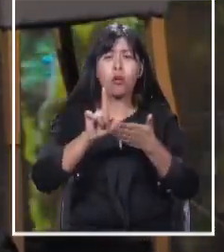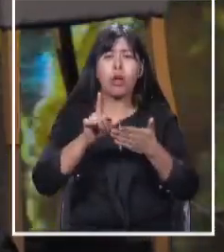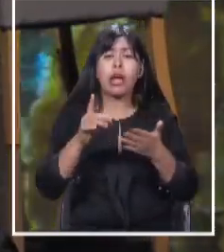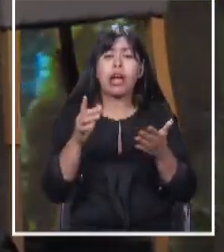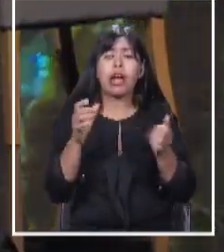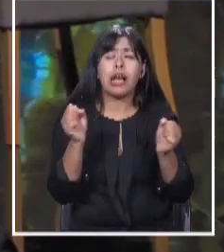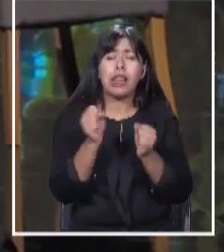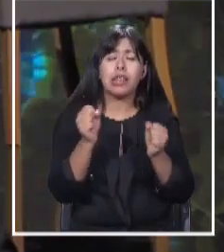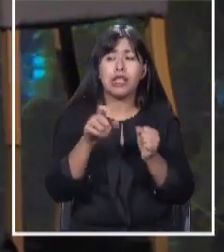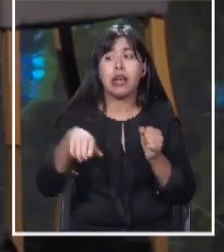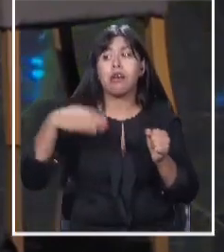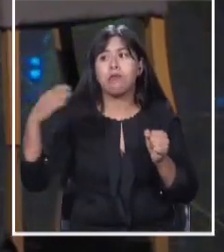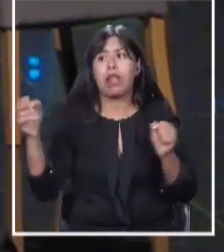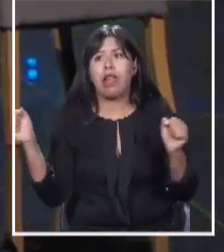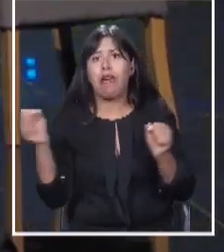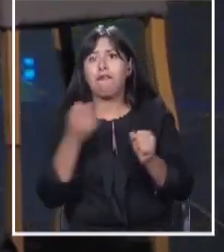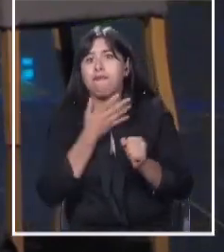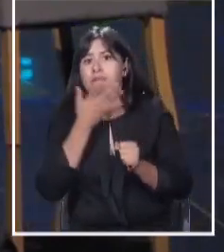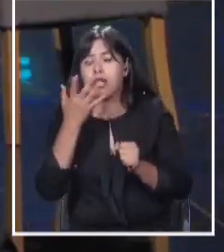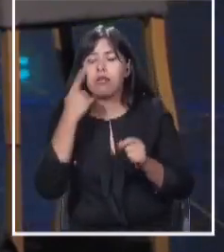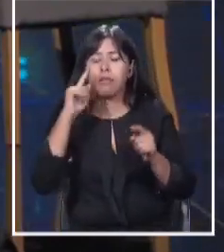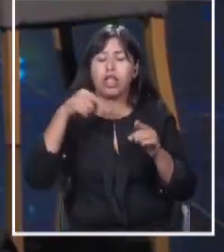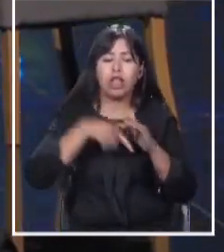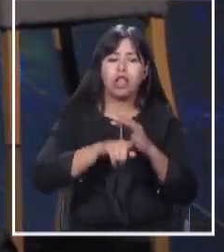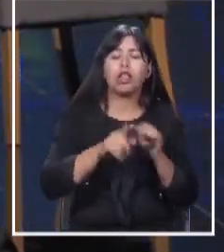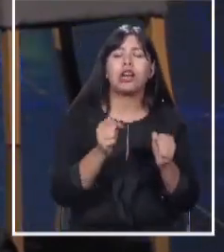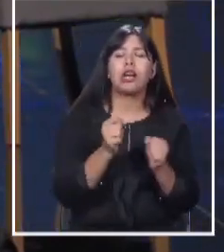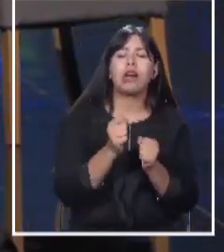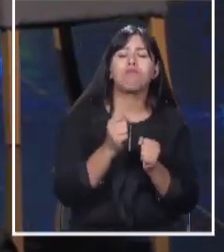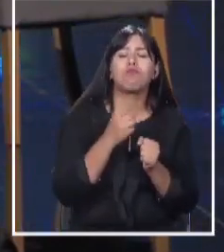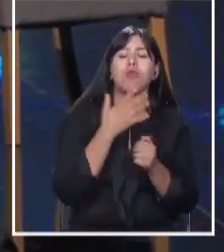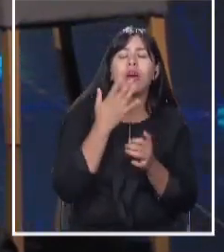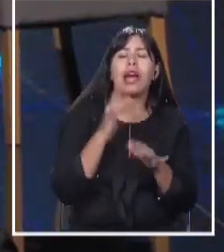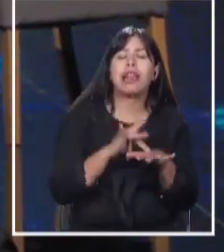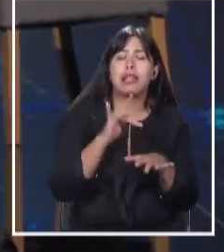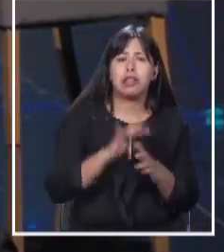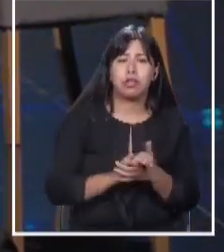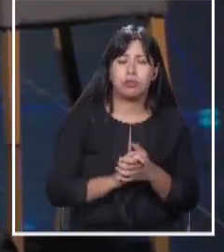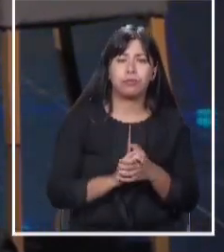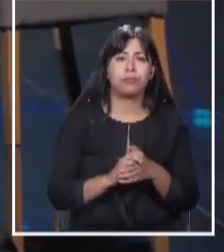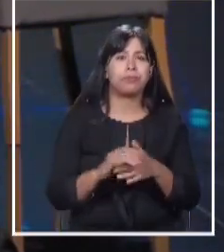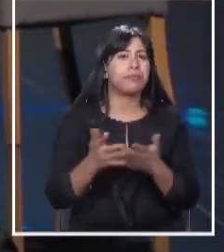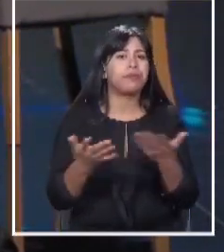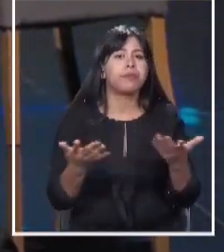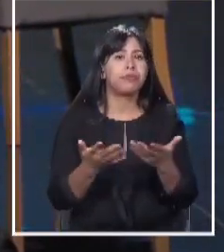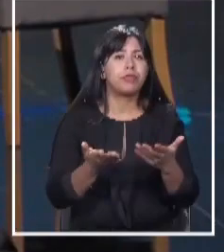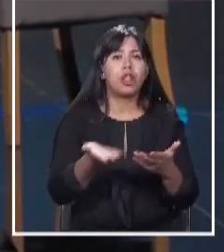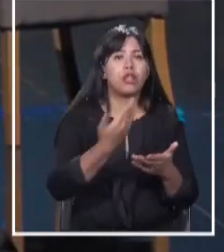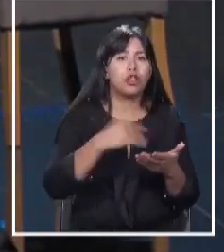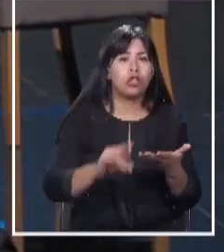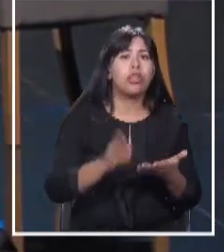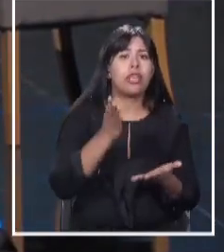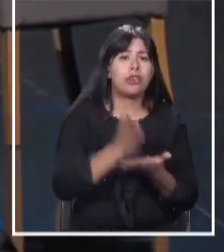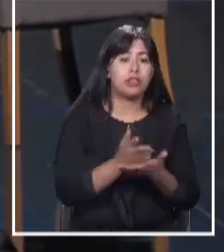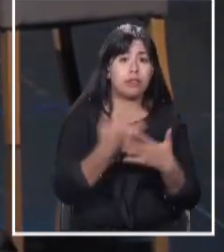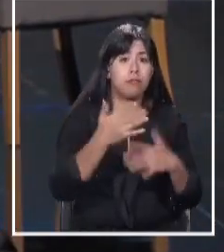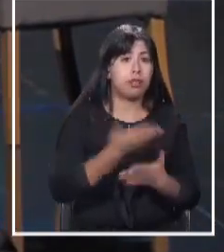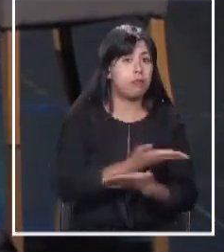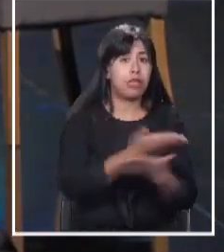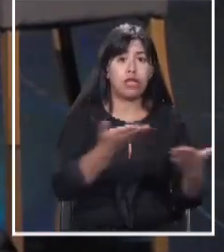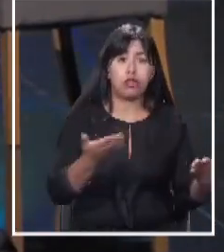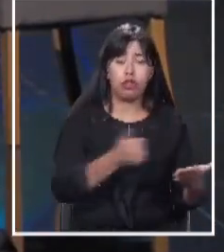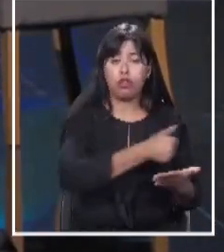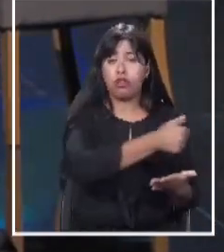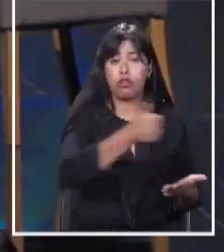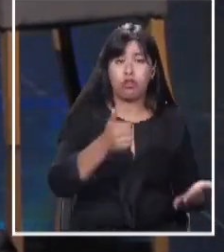mucho frío, pero donde también, digamos, tomamos decisiones importantes para el futuro de todos ustedes. Y esa decisión justamente